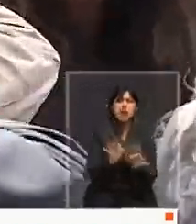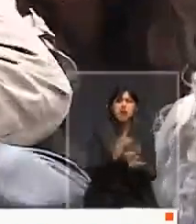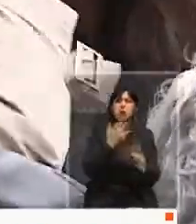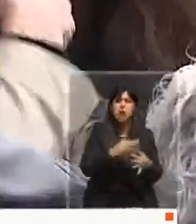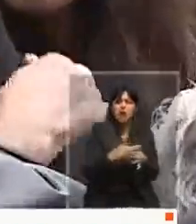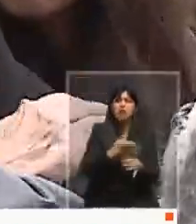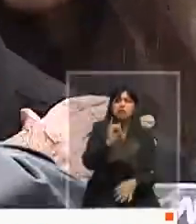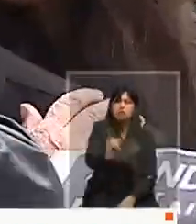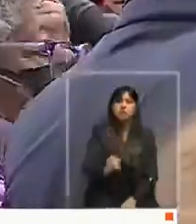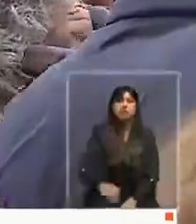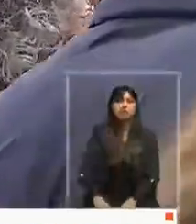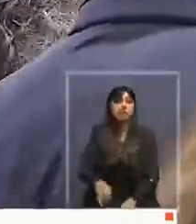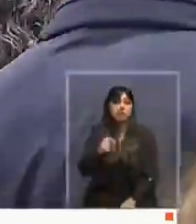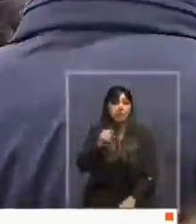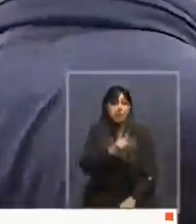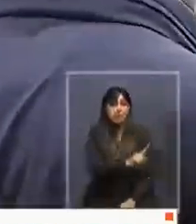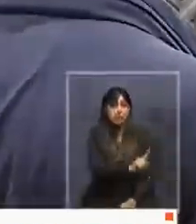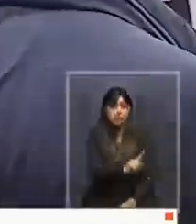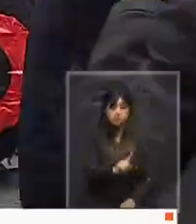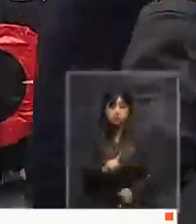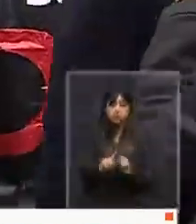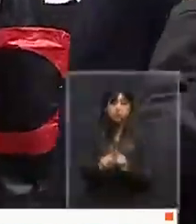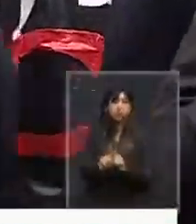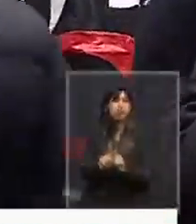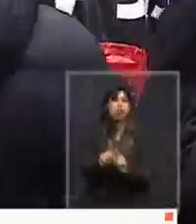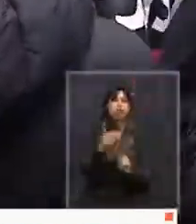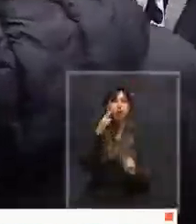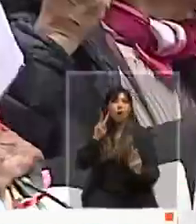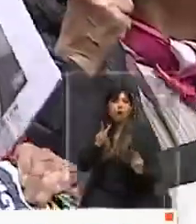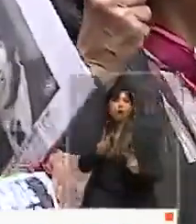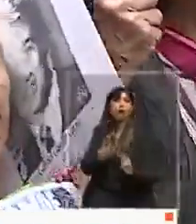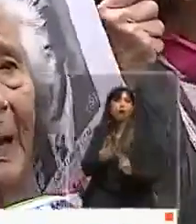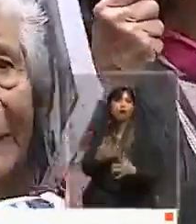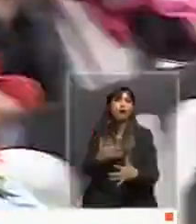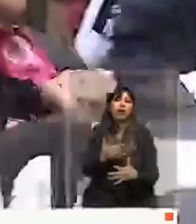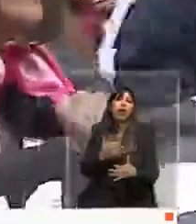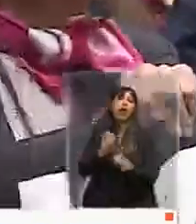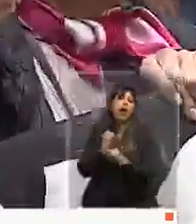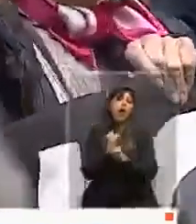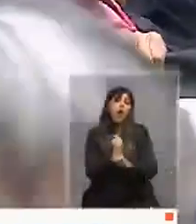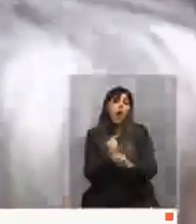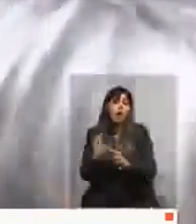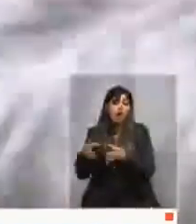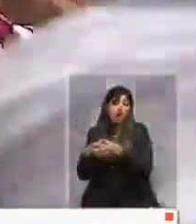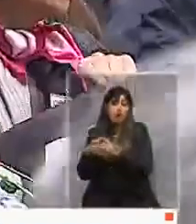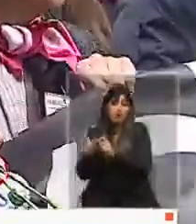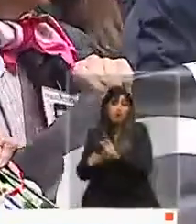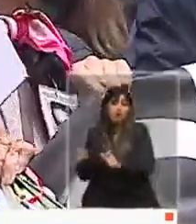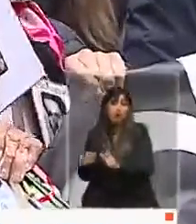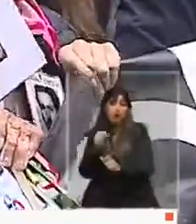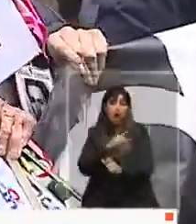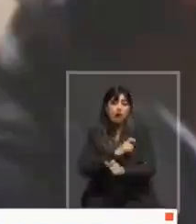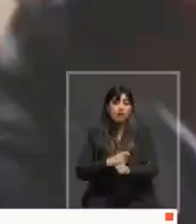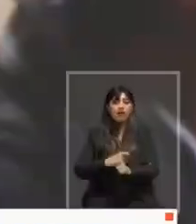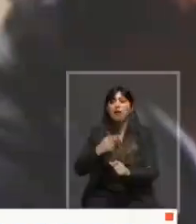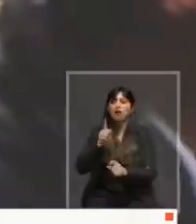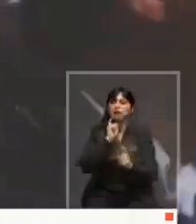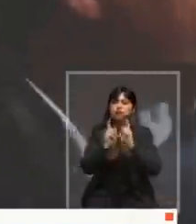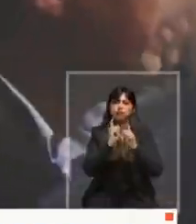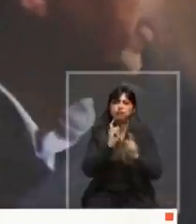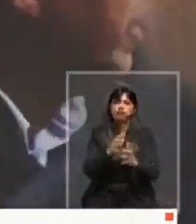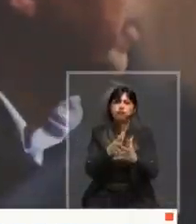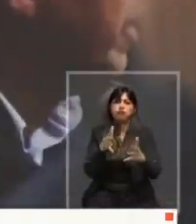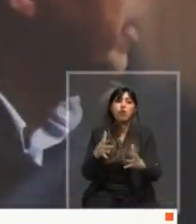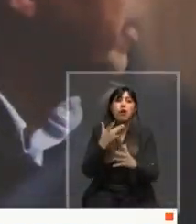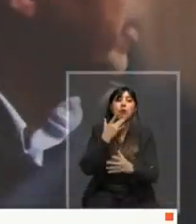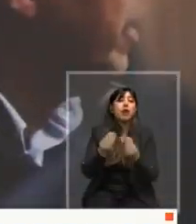presencia que no dejó indiferente a nadie y que trajo consigo una serie de críticas desde la oposición. Y que solo minutos después de la participación